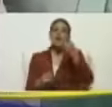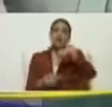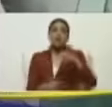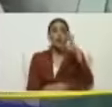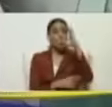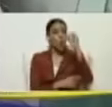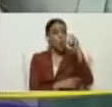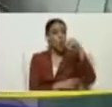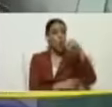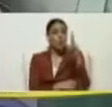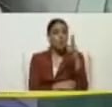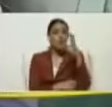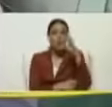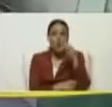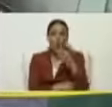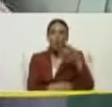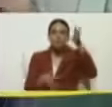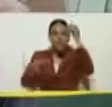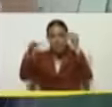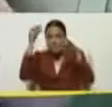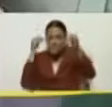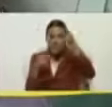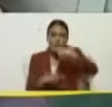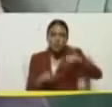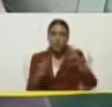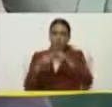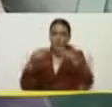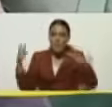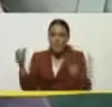en todas sus escalas, para producir, para